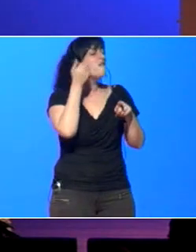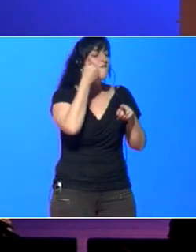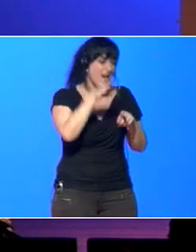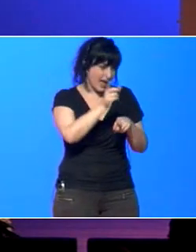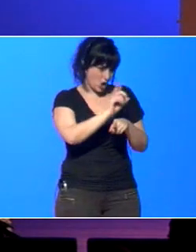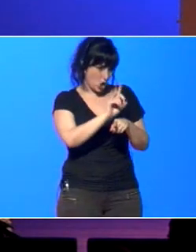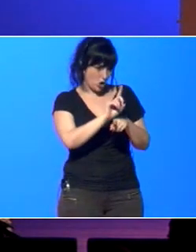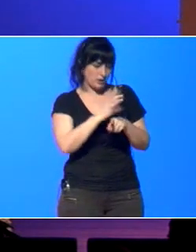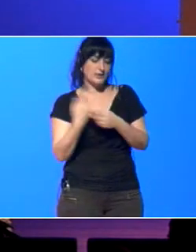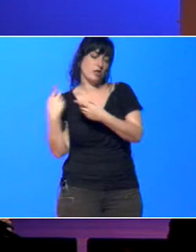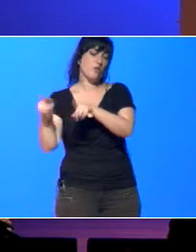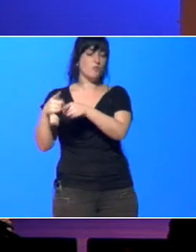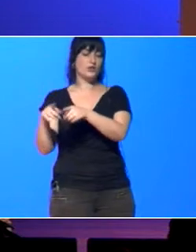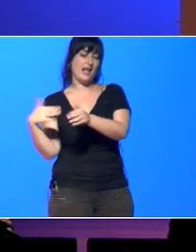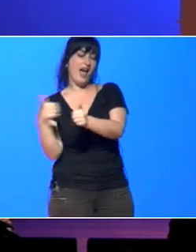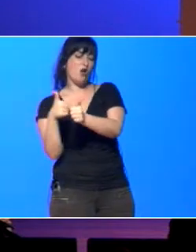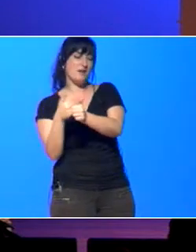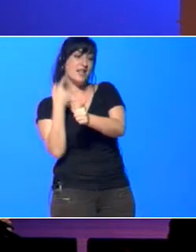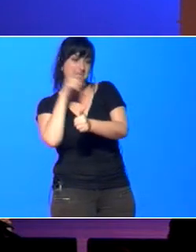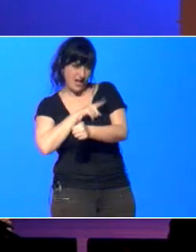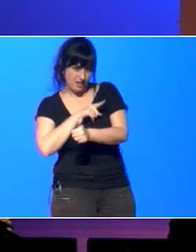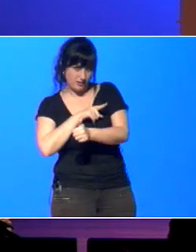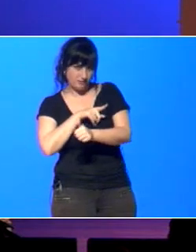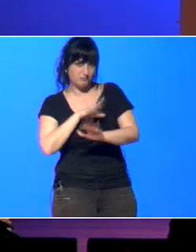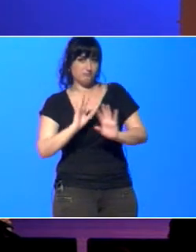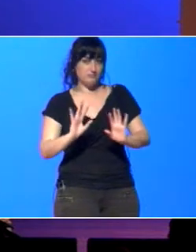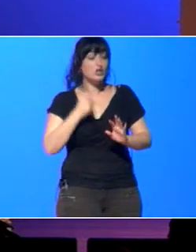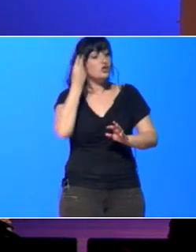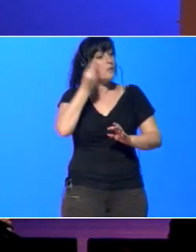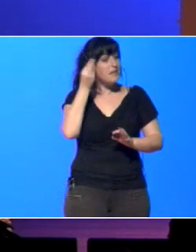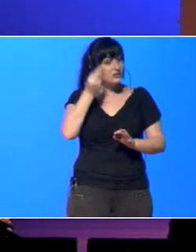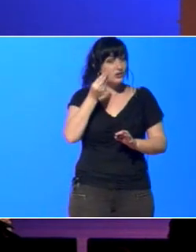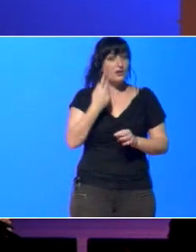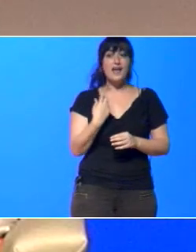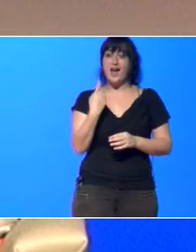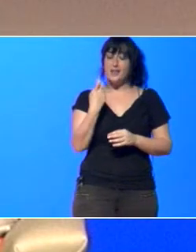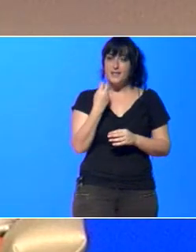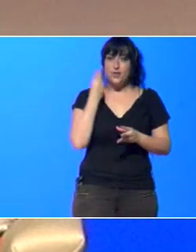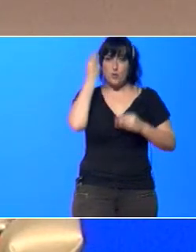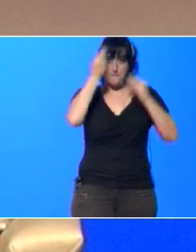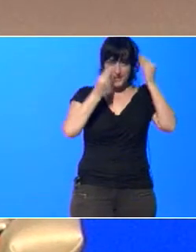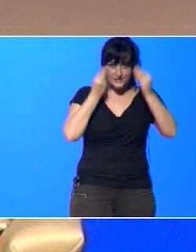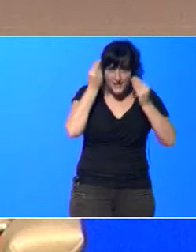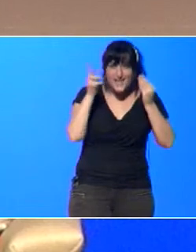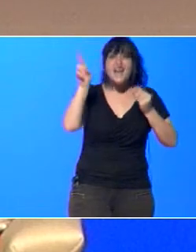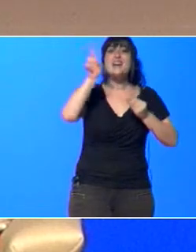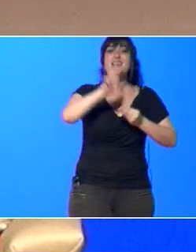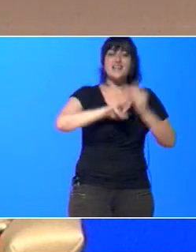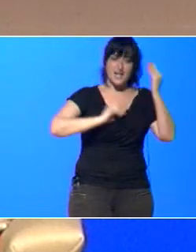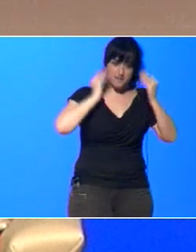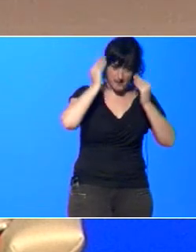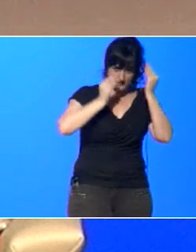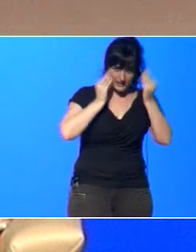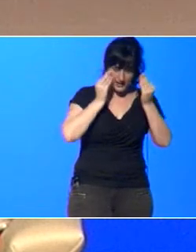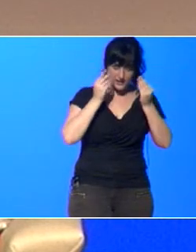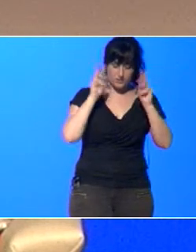es buena para tirar para adelante siempre que esté vuelta a pensar y esté en el equipo, si nos sirva de